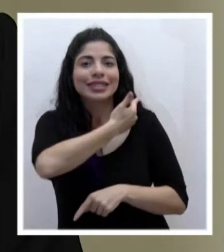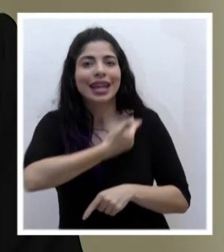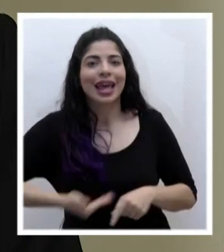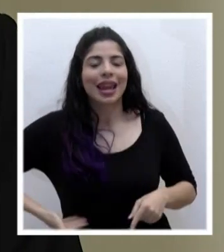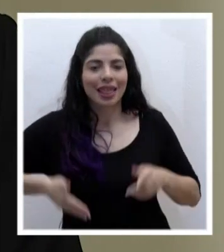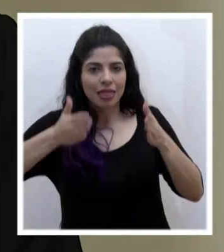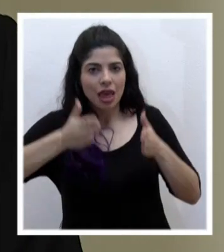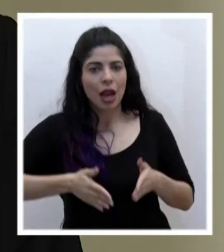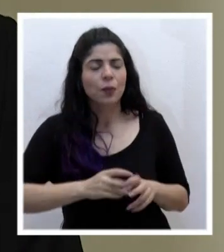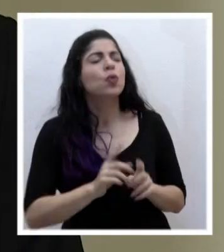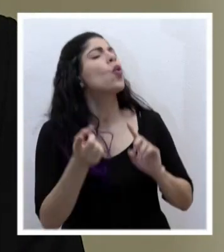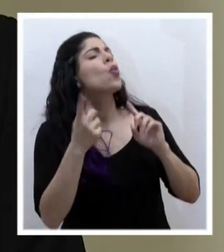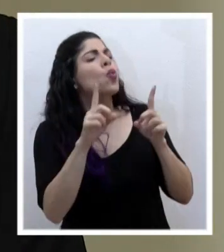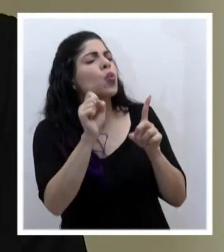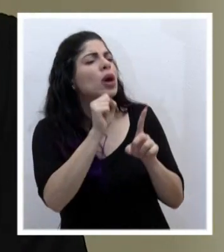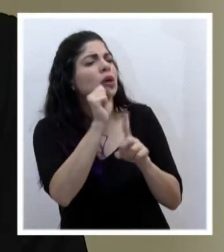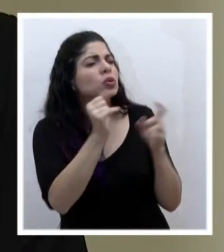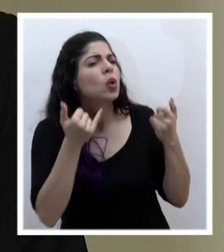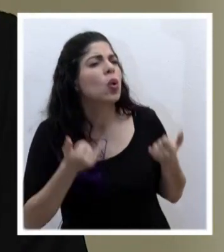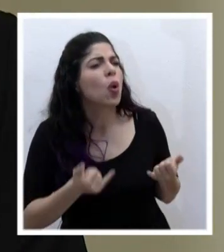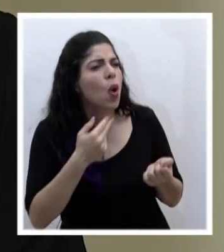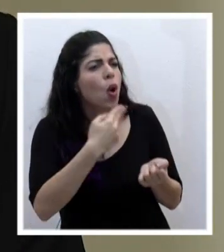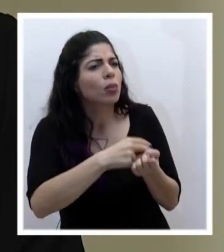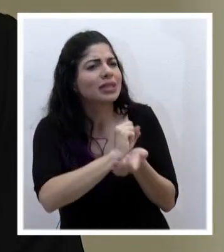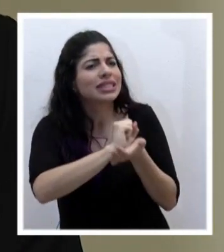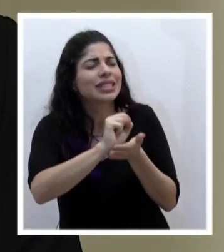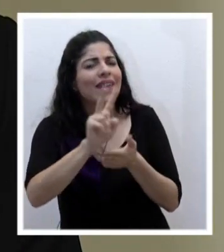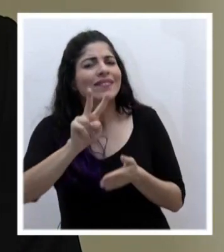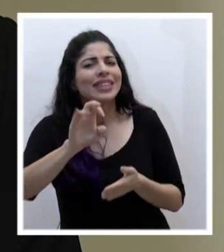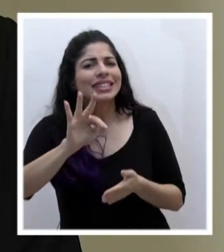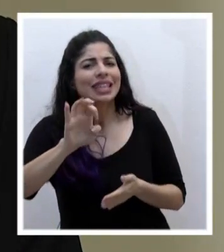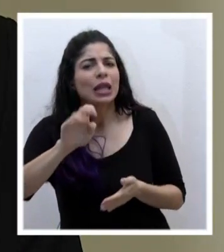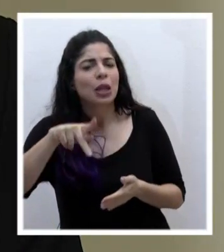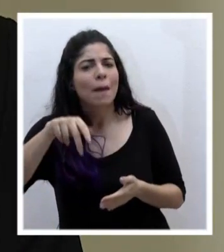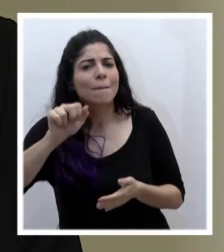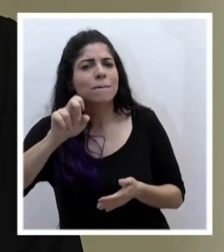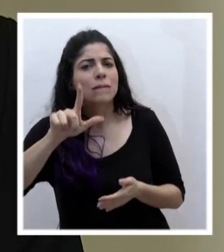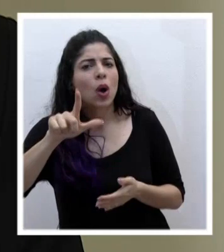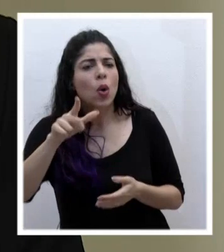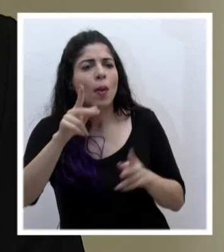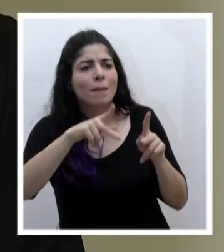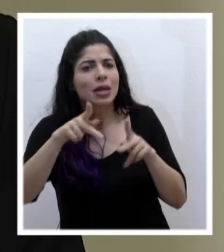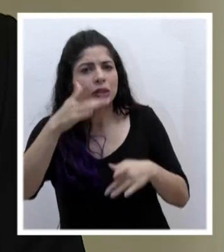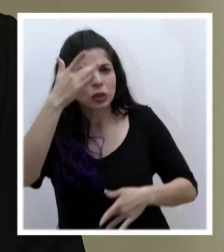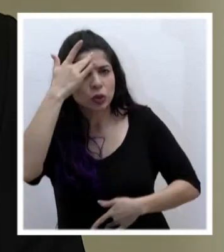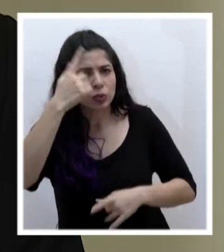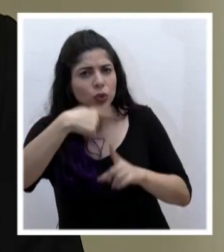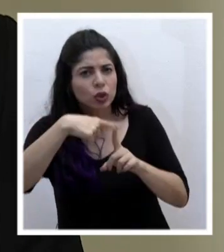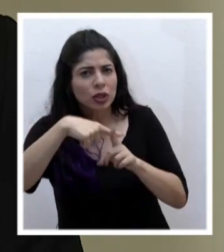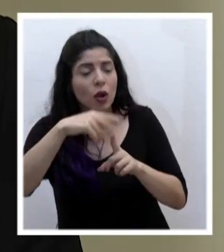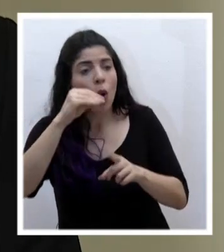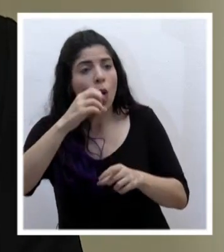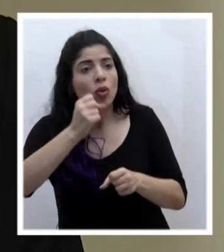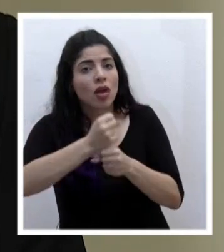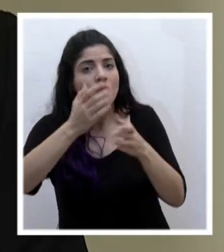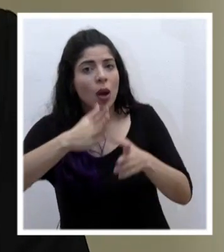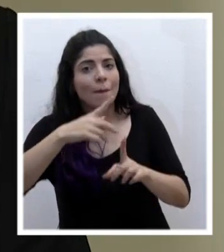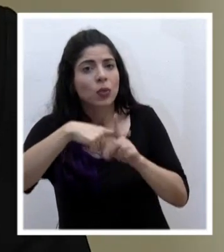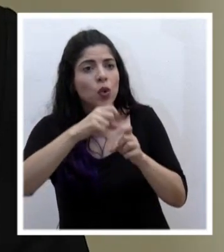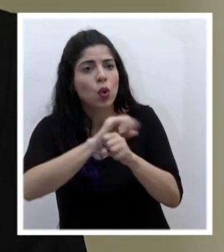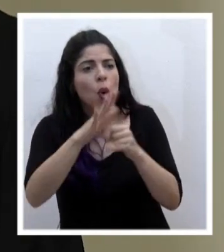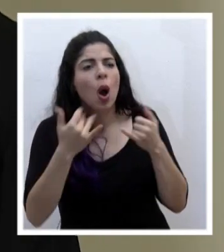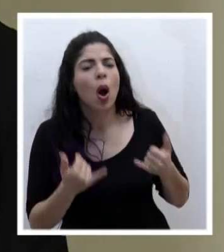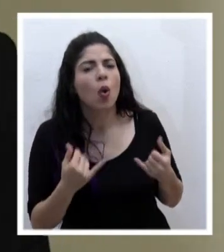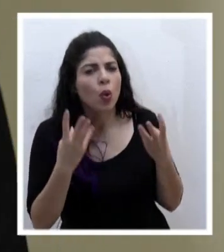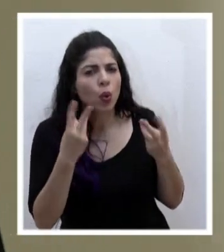Herediano. ¿Cuál es la situación actual del Hospital San Vicente de Paúl con pacientes positivos o funcionarios positivos por